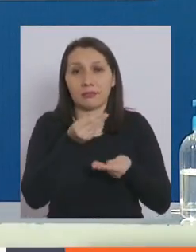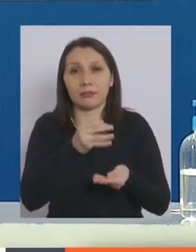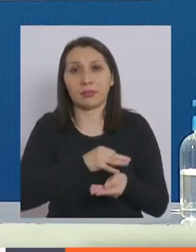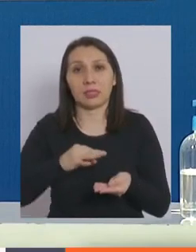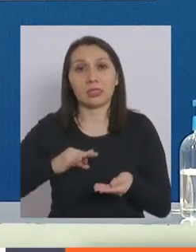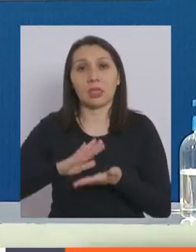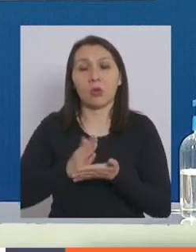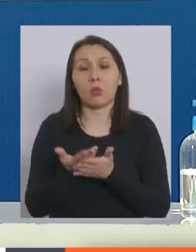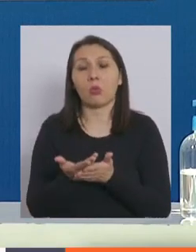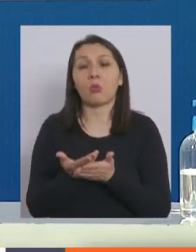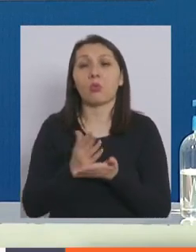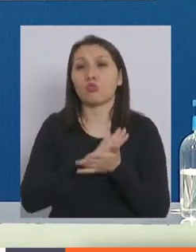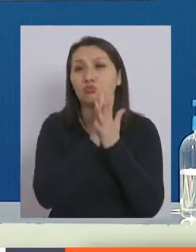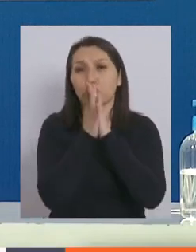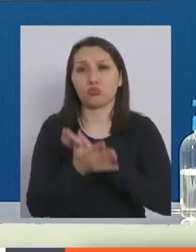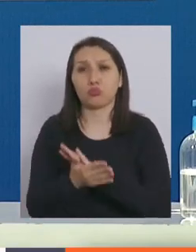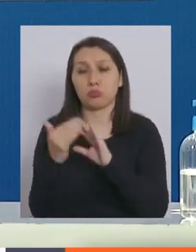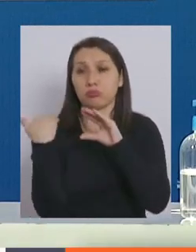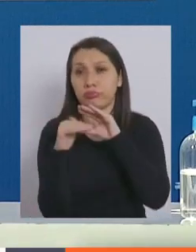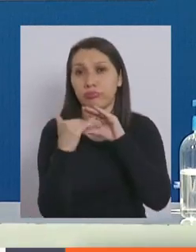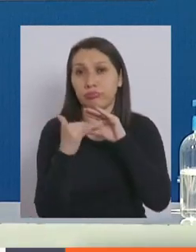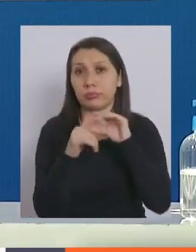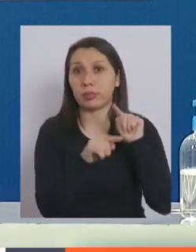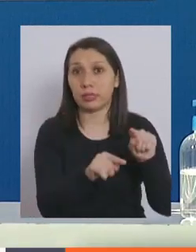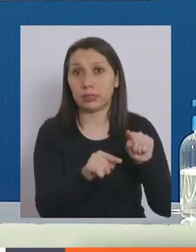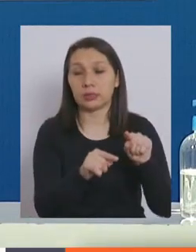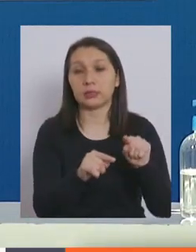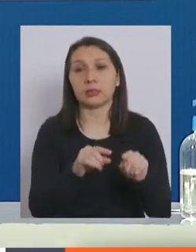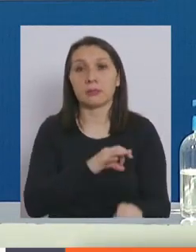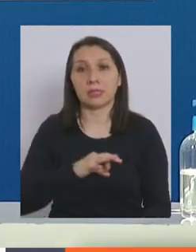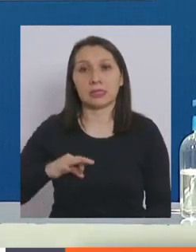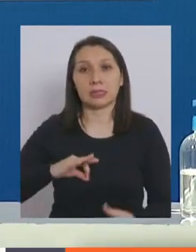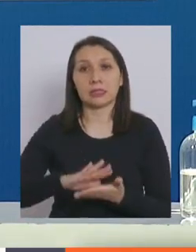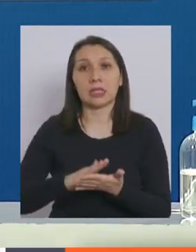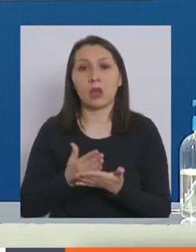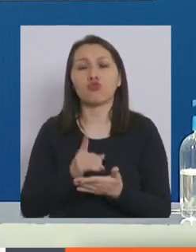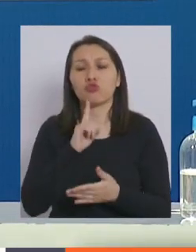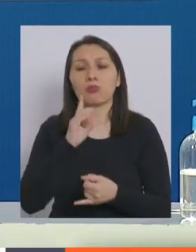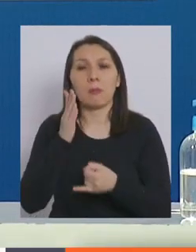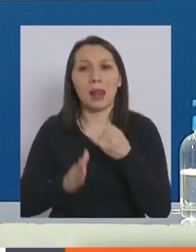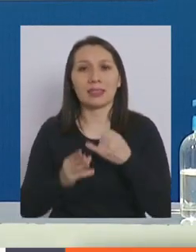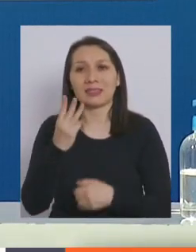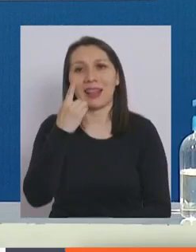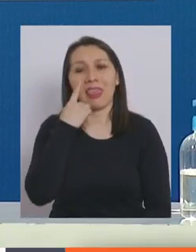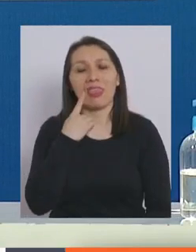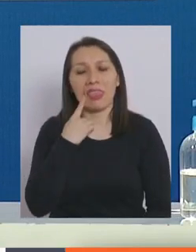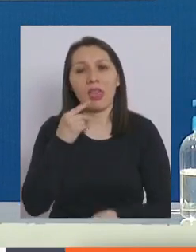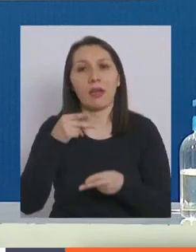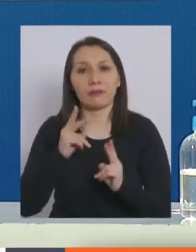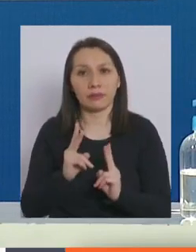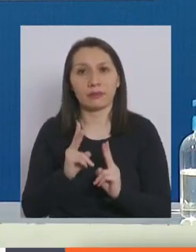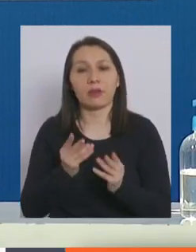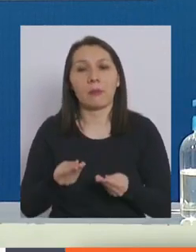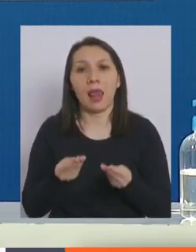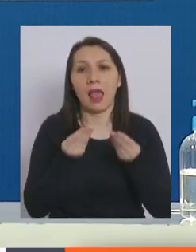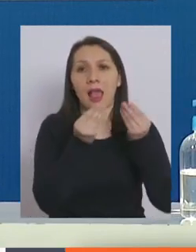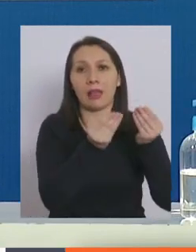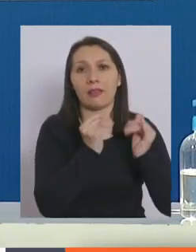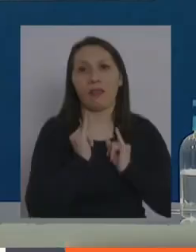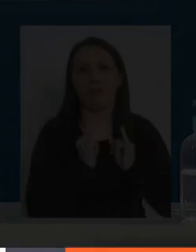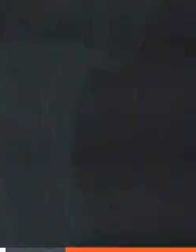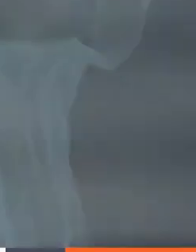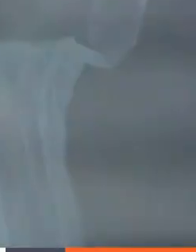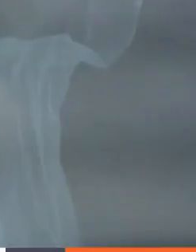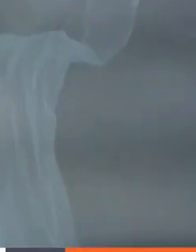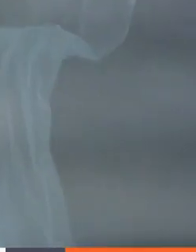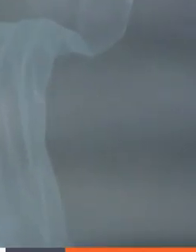Salud con la totalidad de los correos electrónicos, Minsal ahí tiene un plazo de tres días hábiles para hacer entrega de la información.